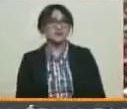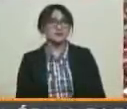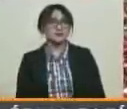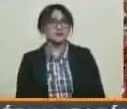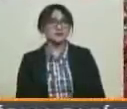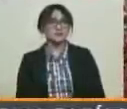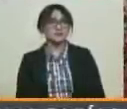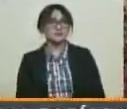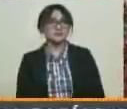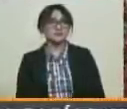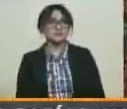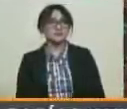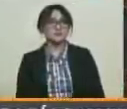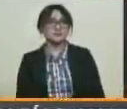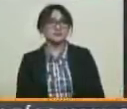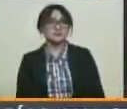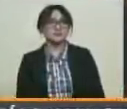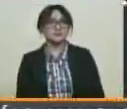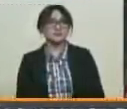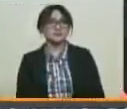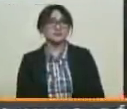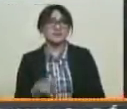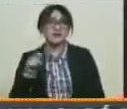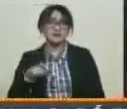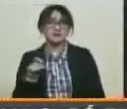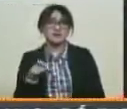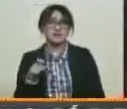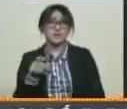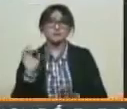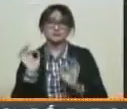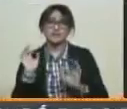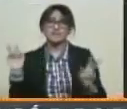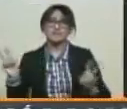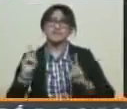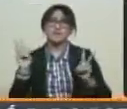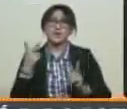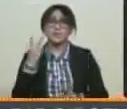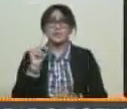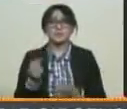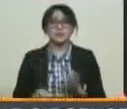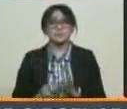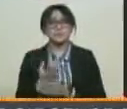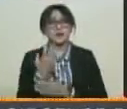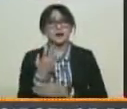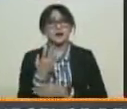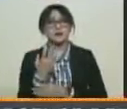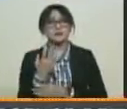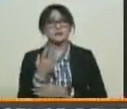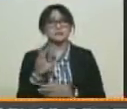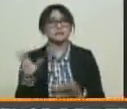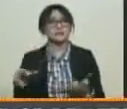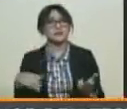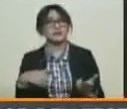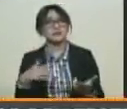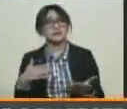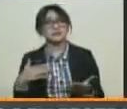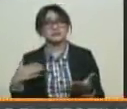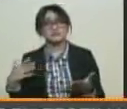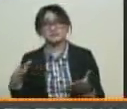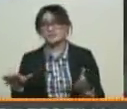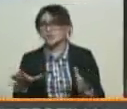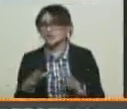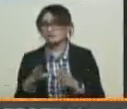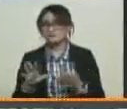trabajadores. Y necesitamos una gran victoria el 20 de mayo para yo acabar con todas las mafias